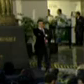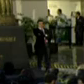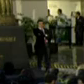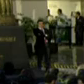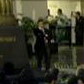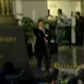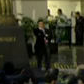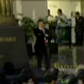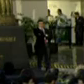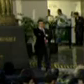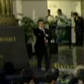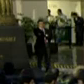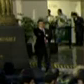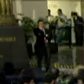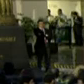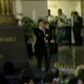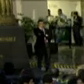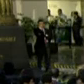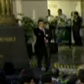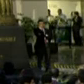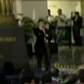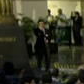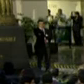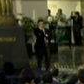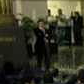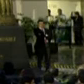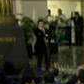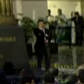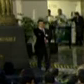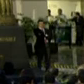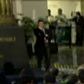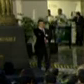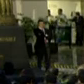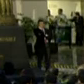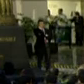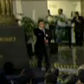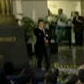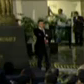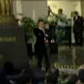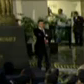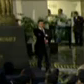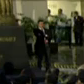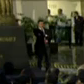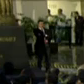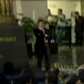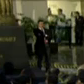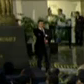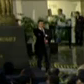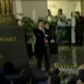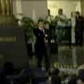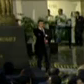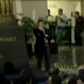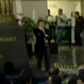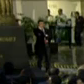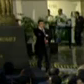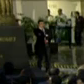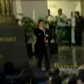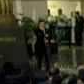la región en este momento de baja en el ciclo económico debido a la reducción del precio de los